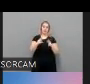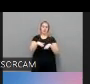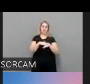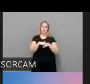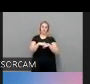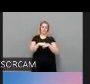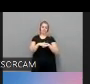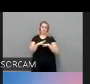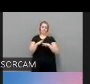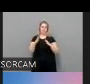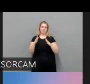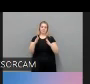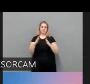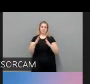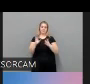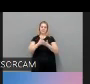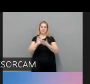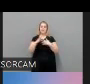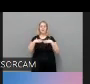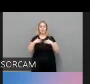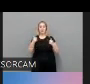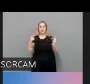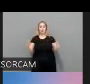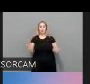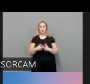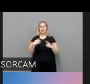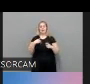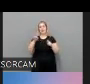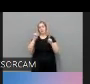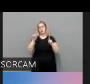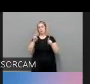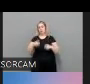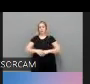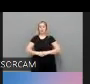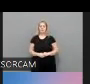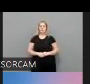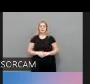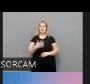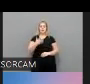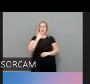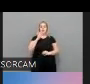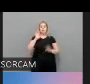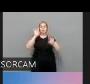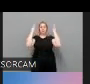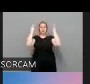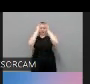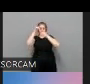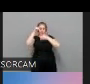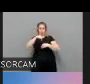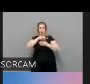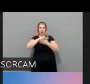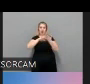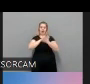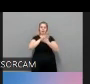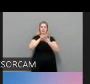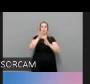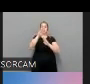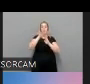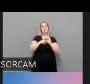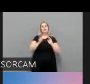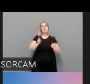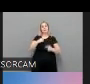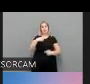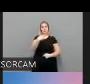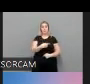fomentando programas en servicios de salud, sociales y de educación. Por ejemplo, el seminario que nos ocupa hoy es un programa de prevención